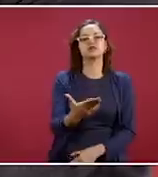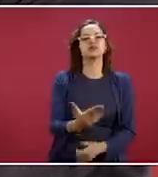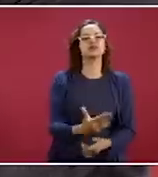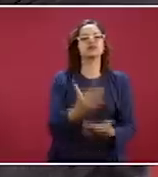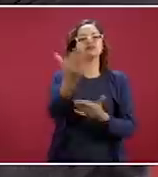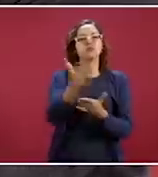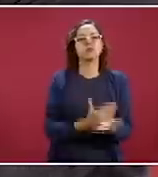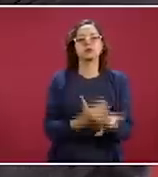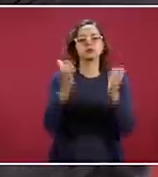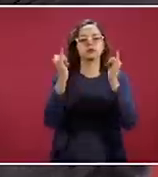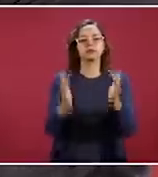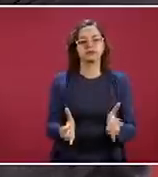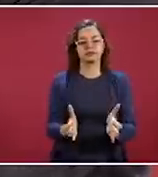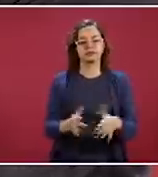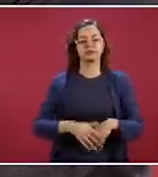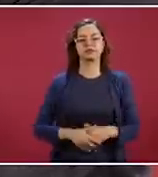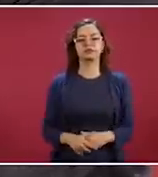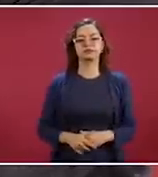espiritualmente.